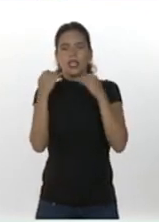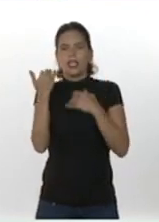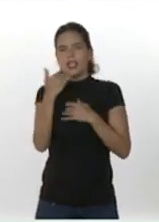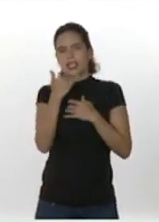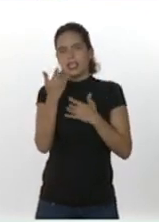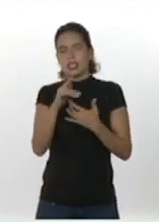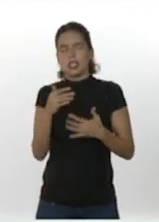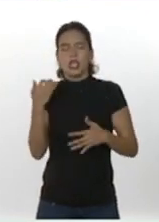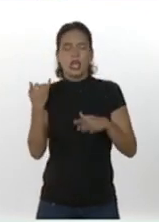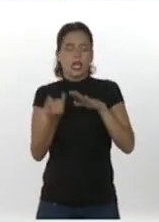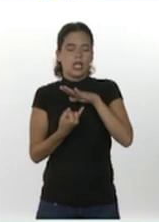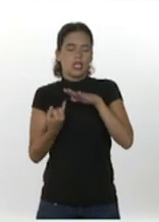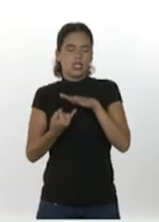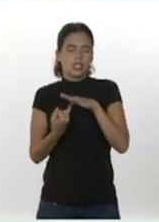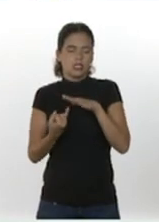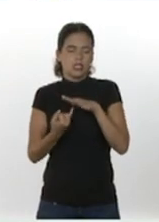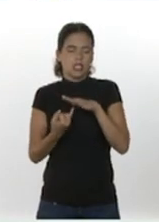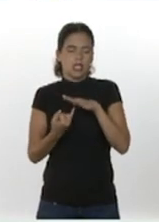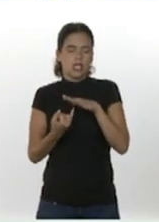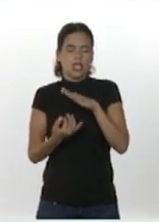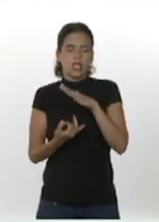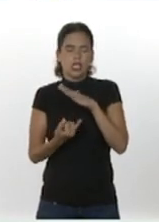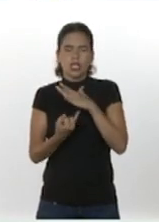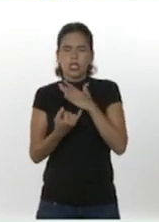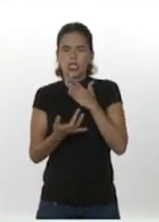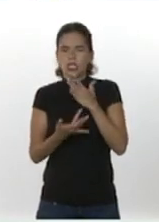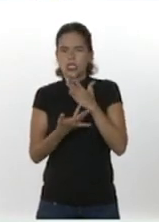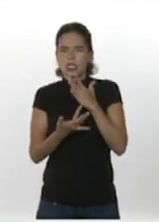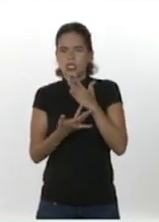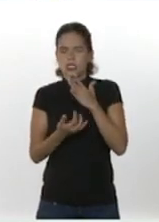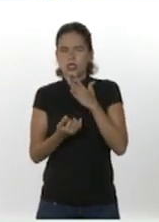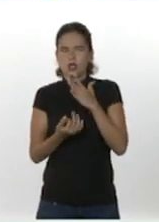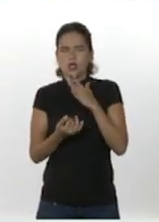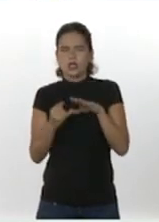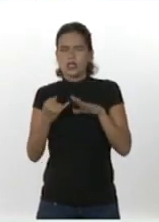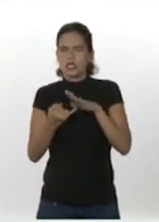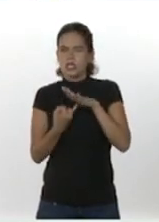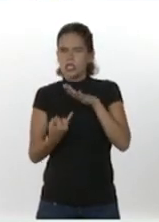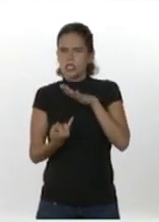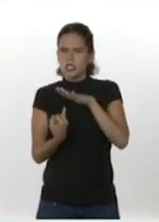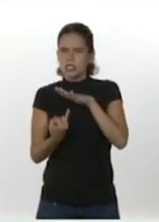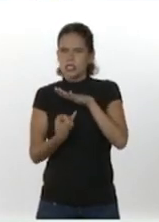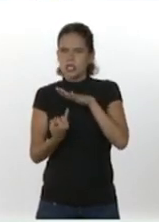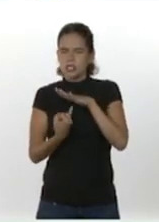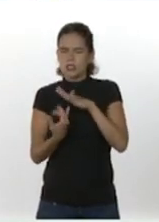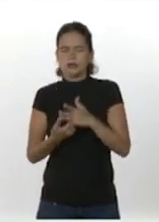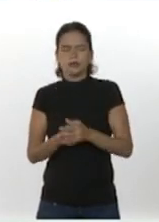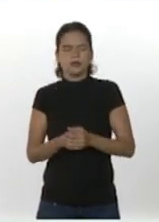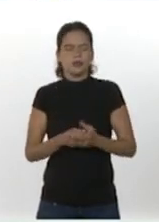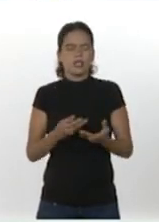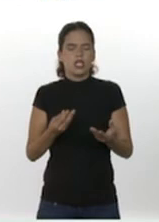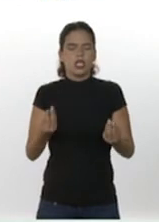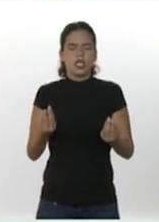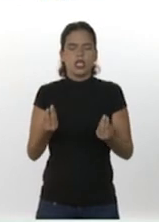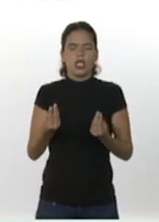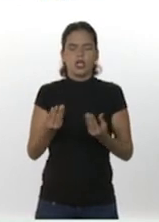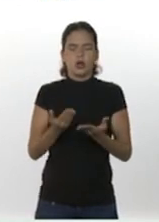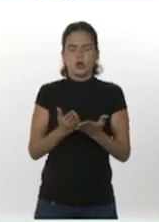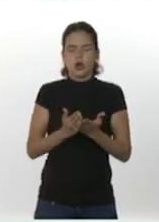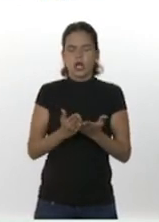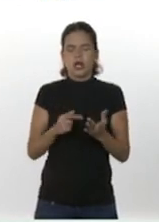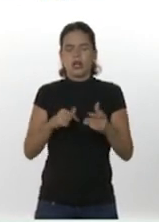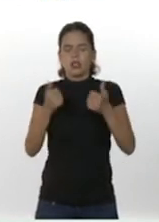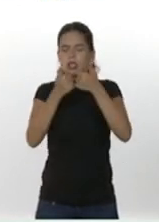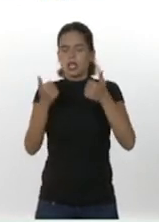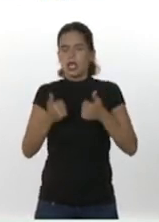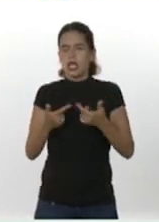de Capacitación, que es el INSES, de repente las casas y escuelas de artes y oficios que tengamos en la comunidad, son quienes